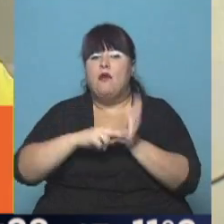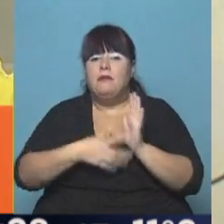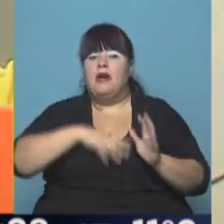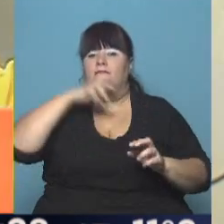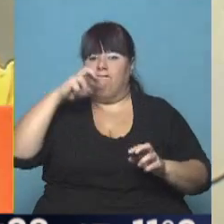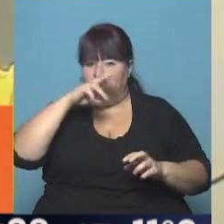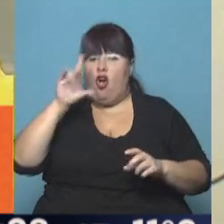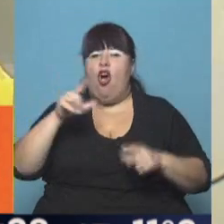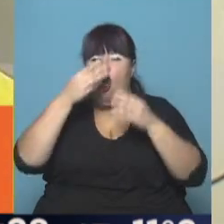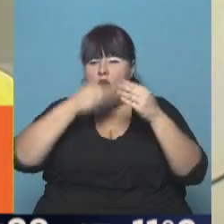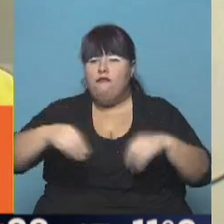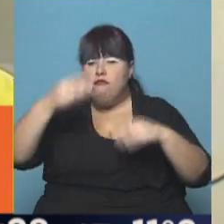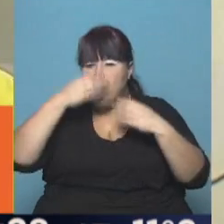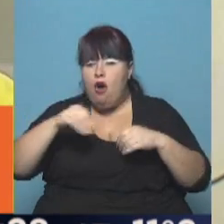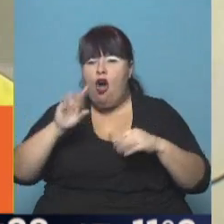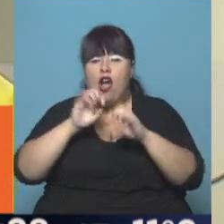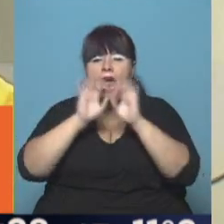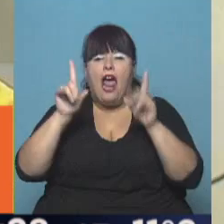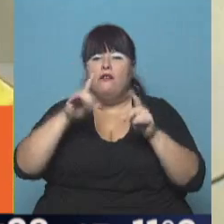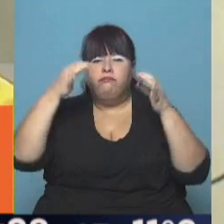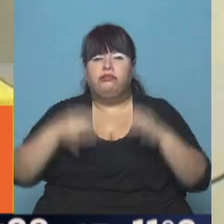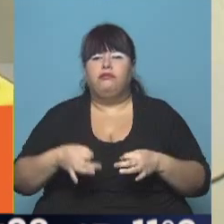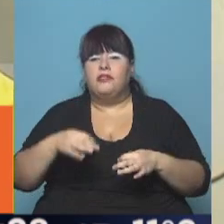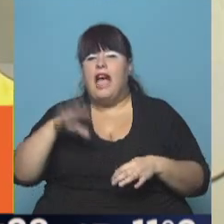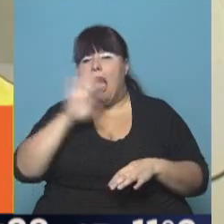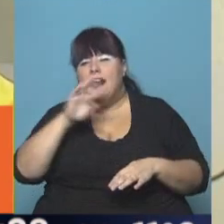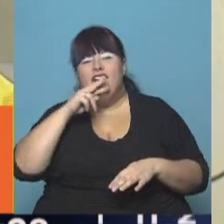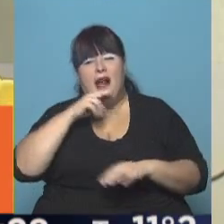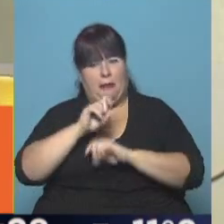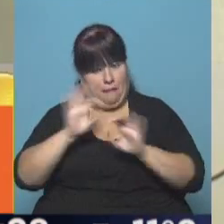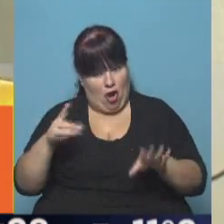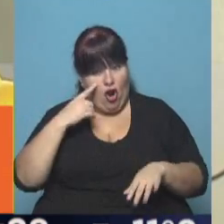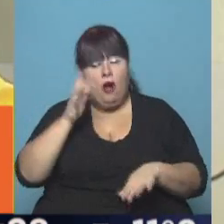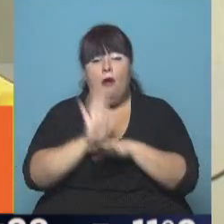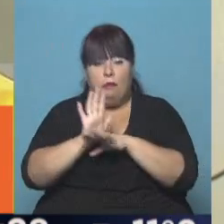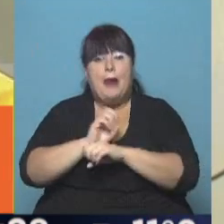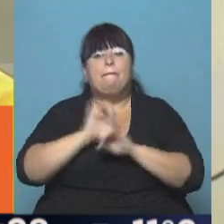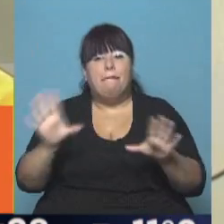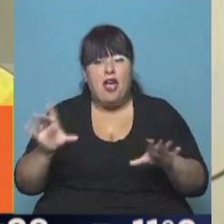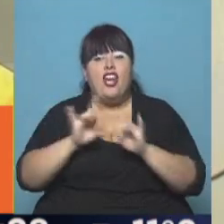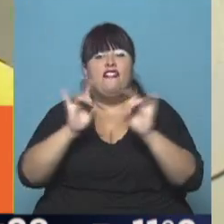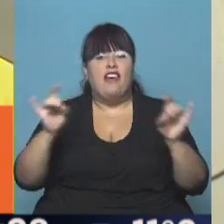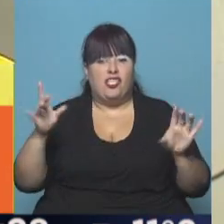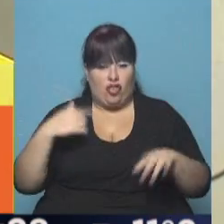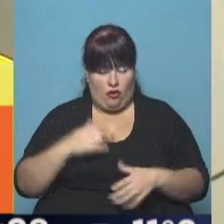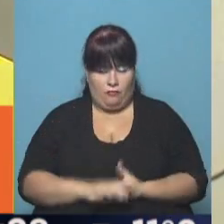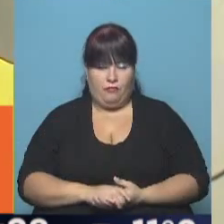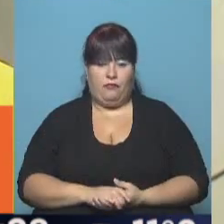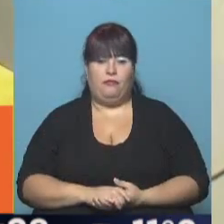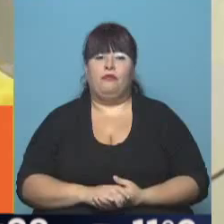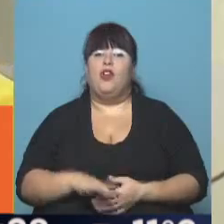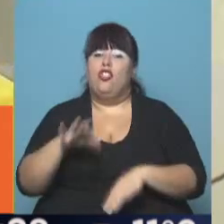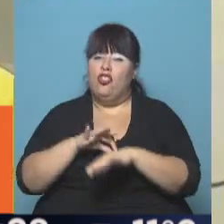o la mucosidad en vez de ser transparente se convierte en amarilla o verdosa quiere decir que se complicó con una infección bacteriana